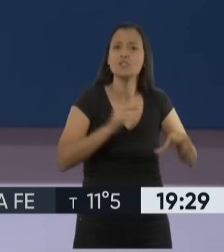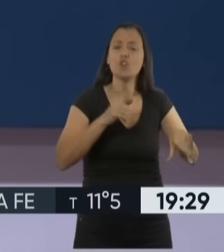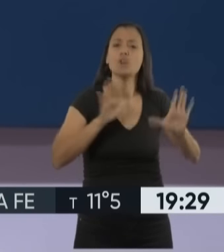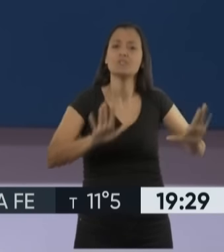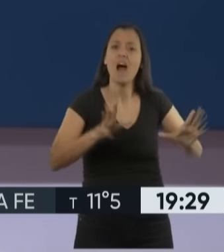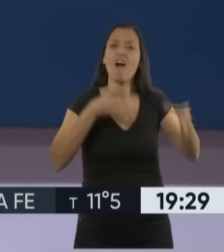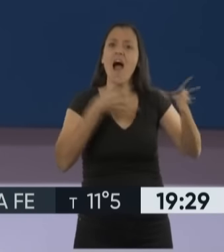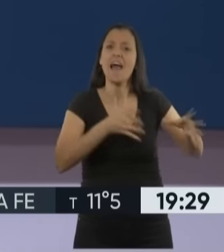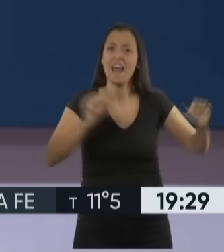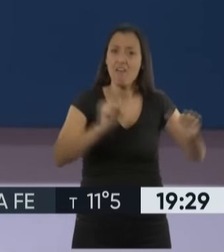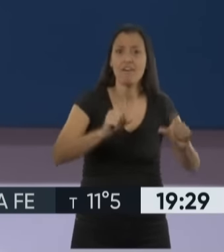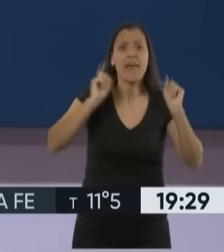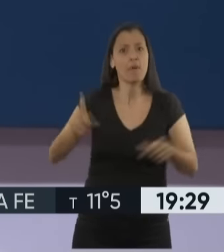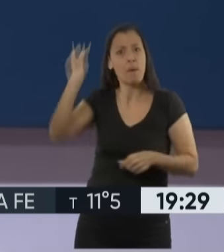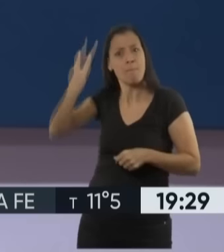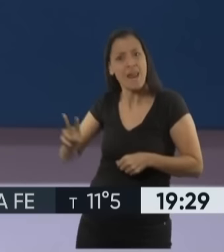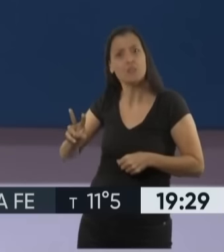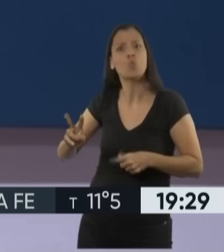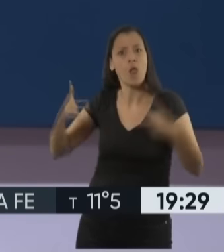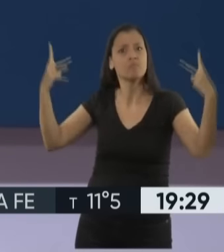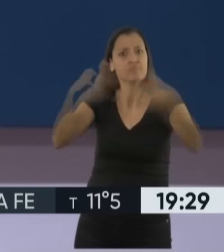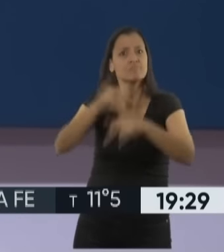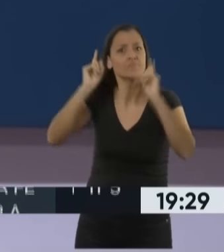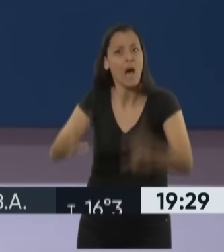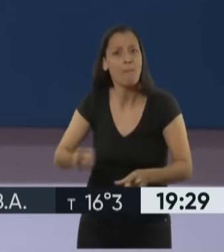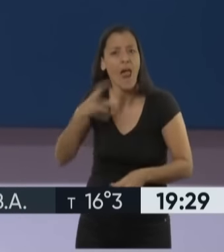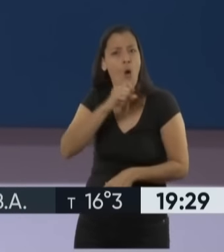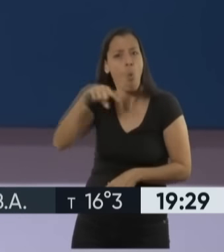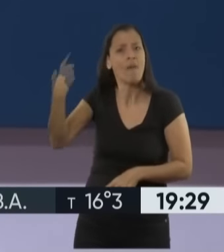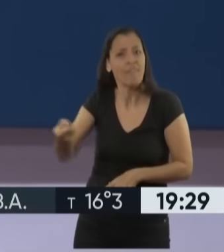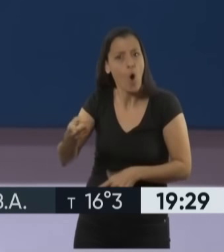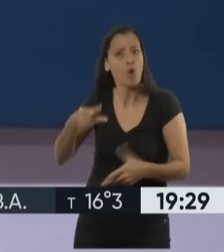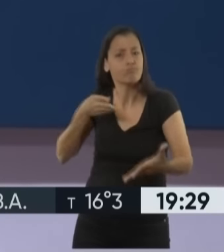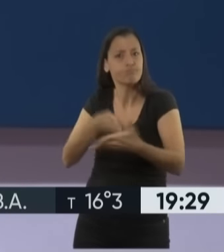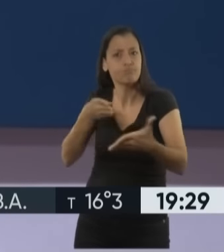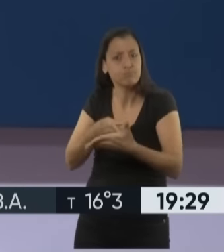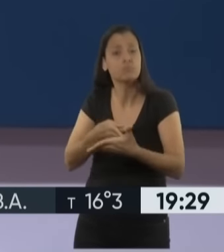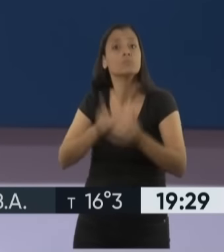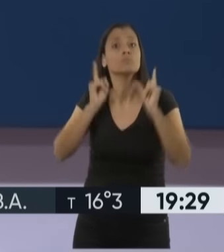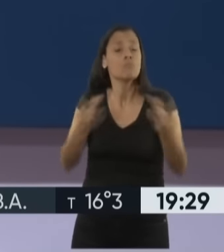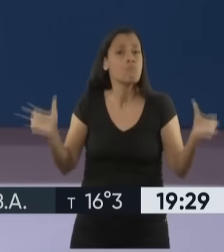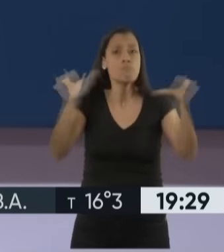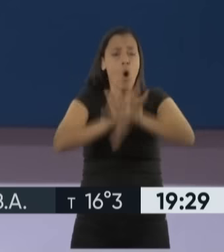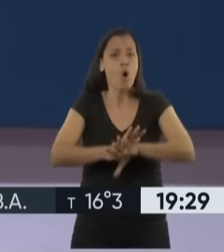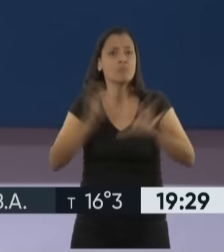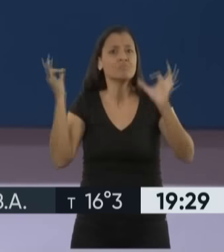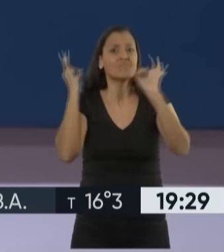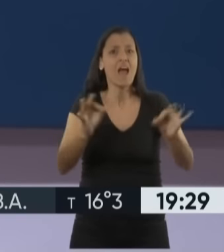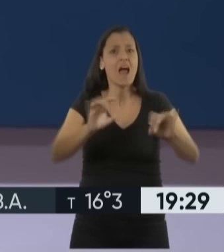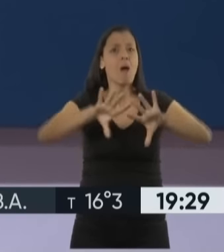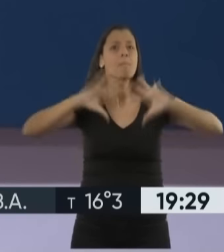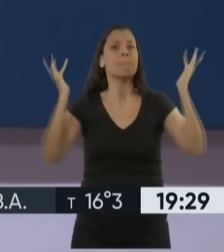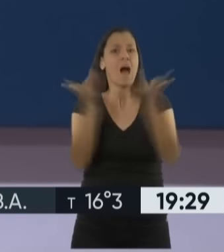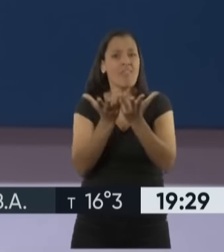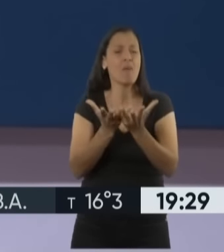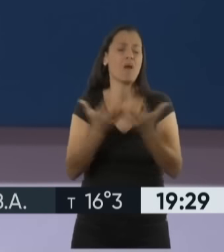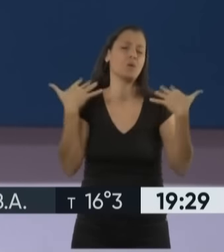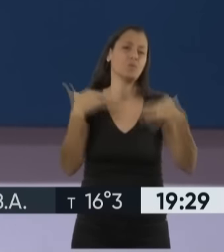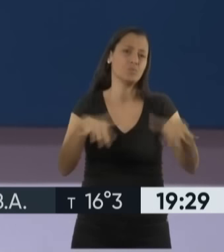y venezuela tolera otro mientras que una pandemia que asola a la humanidad arrastra